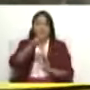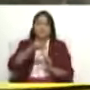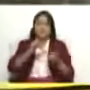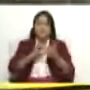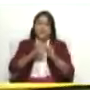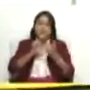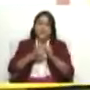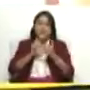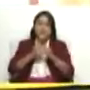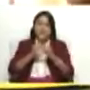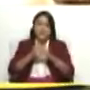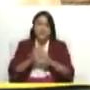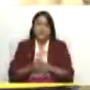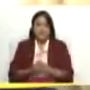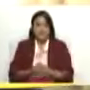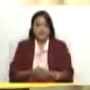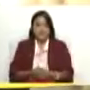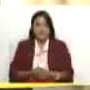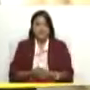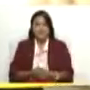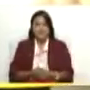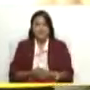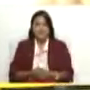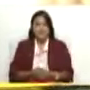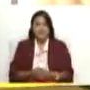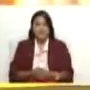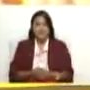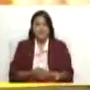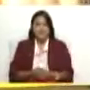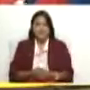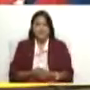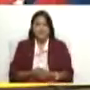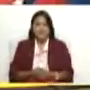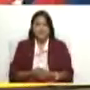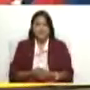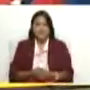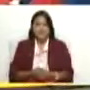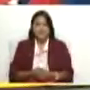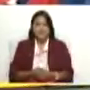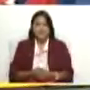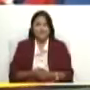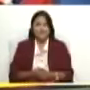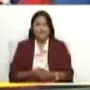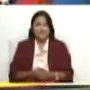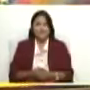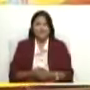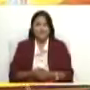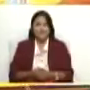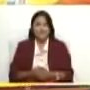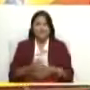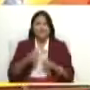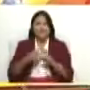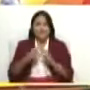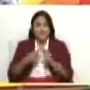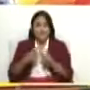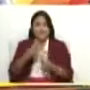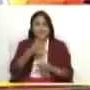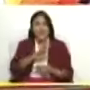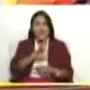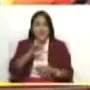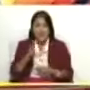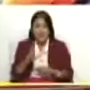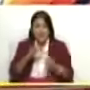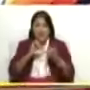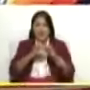estos jóvenes deportistas los atletas venezolanos participaron en 41